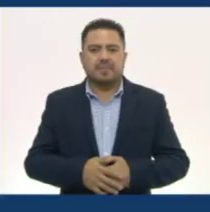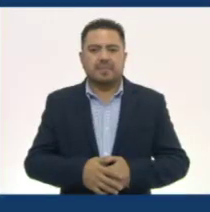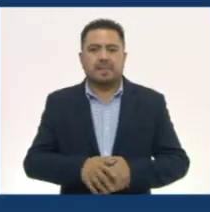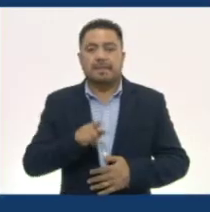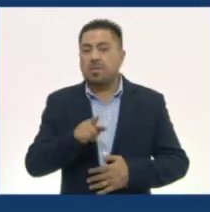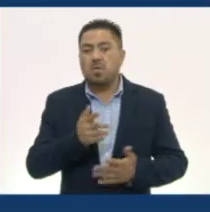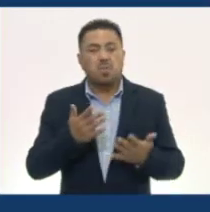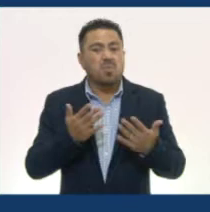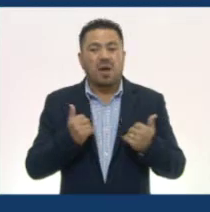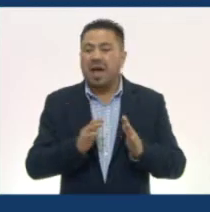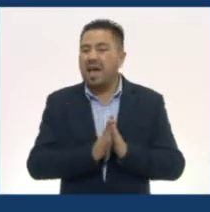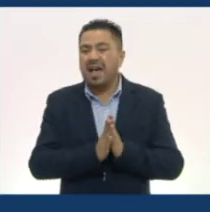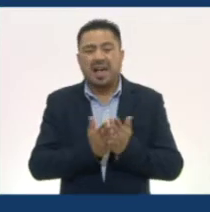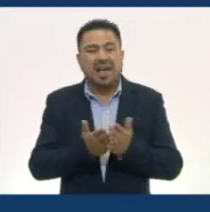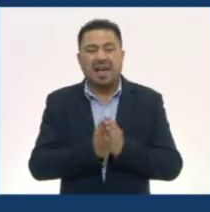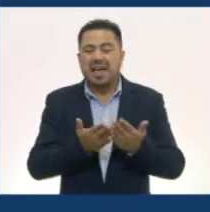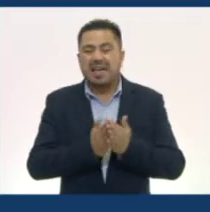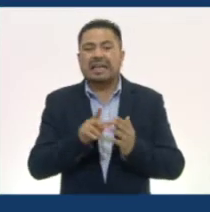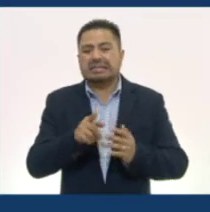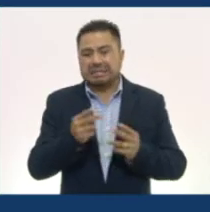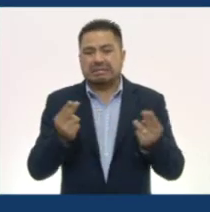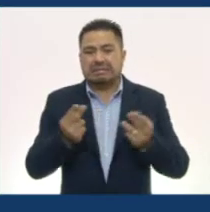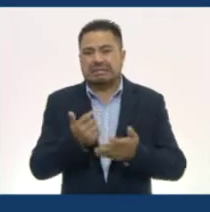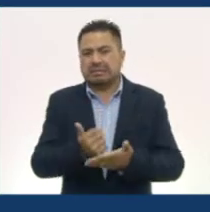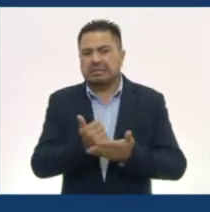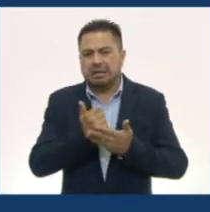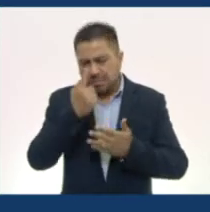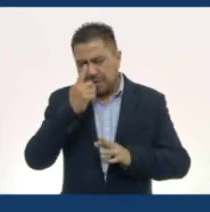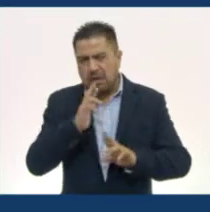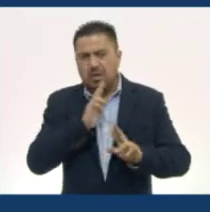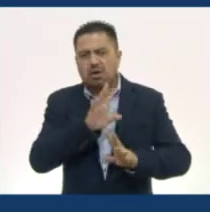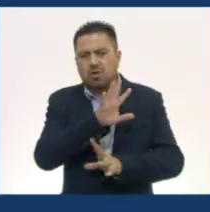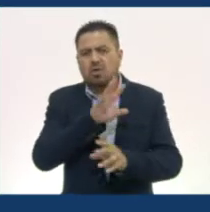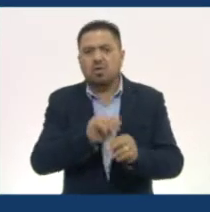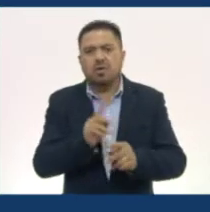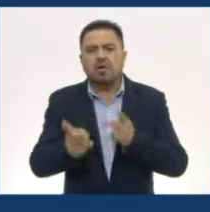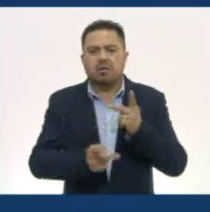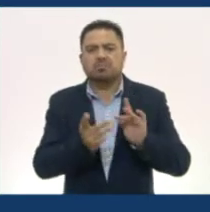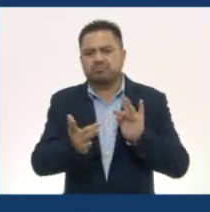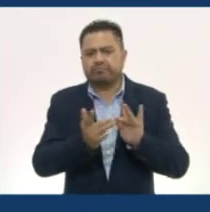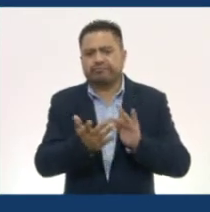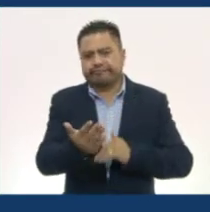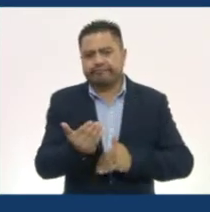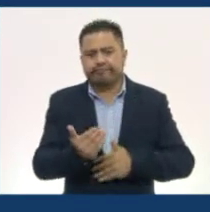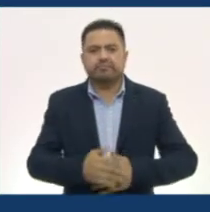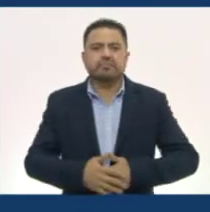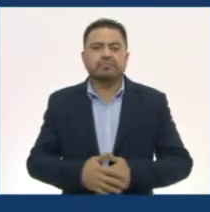Si no tienes el libro de texto o necesitas ayuda para responder las preguntas, contáctanos.